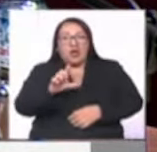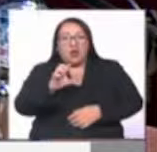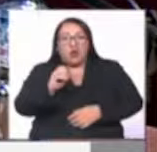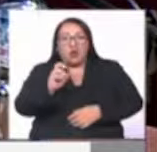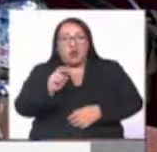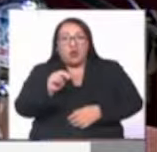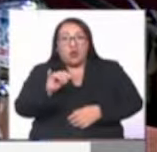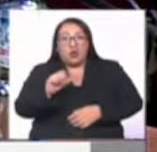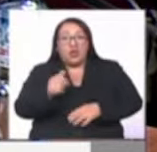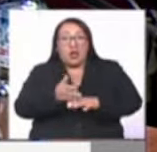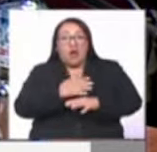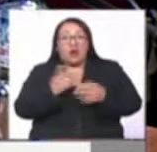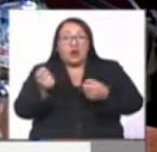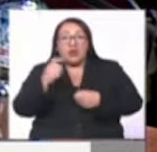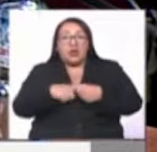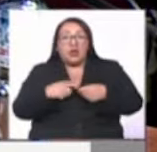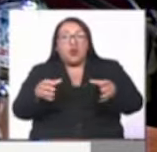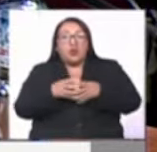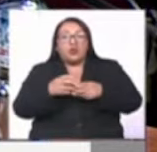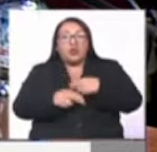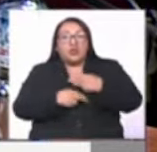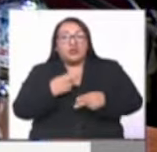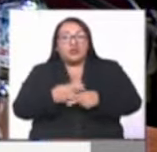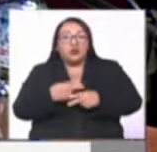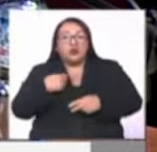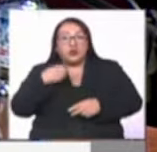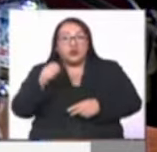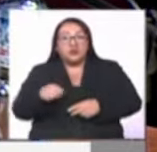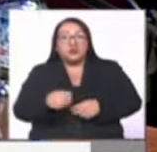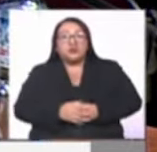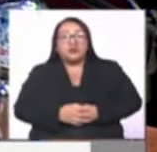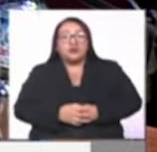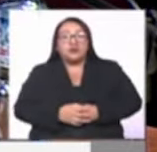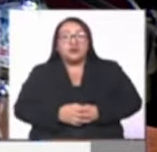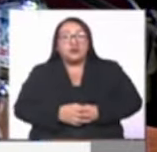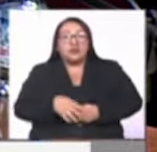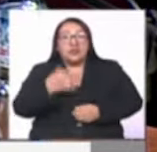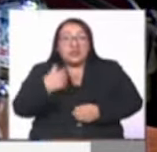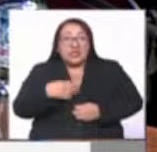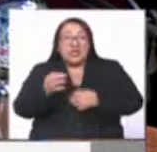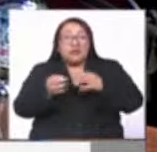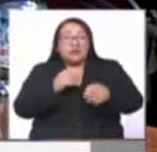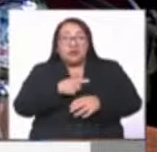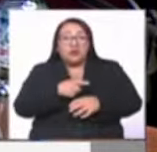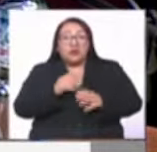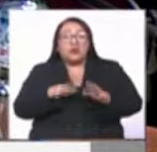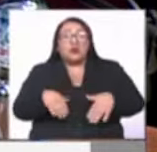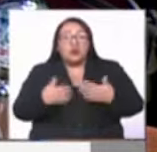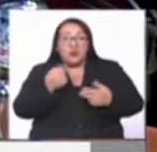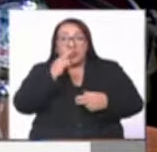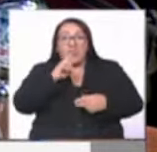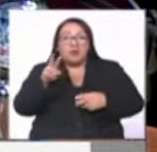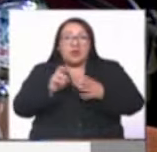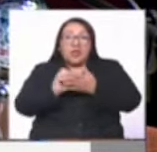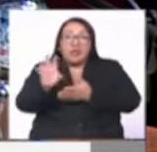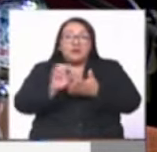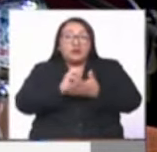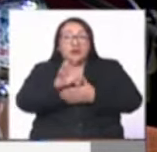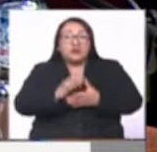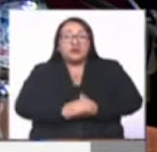que que Integra ahora la junta Nacional de Justicia ha dicho expresamente lo que pueden ver en la